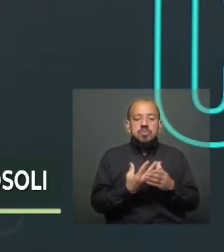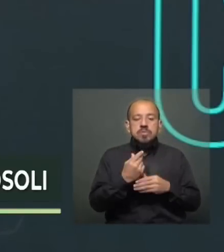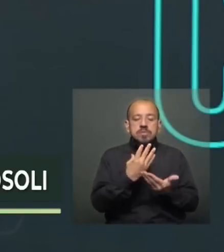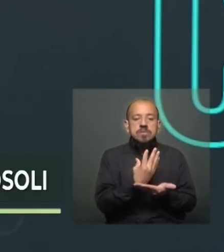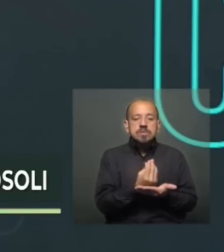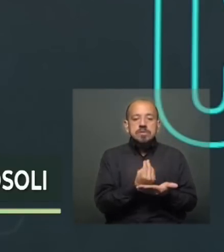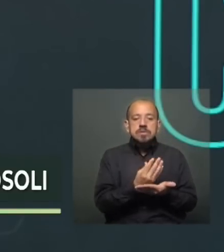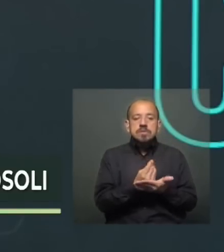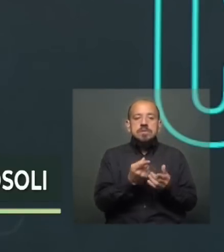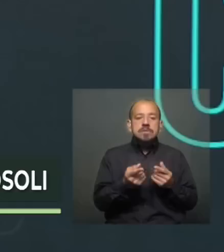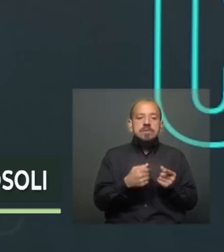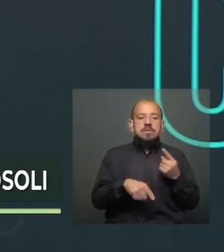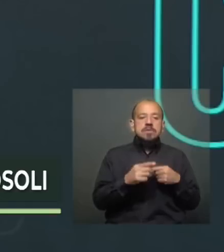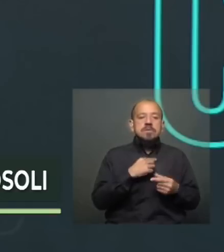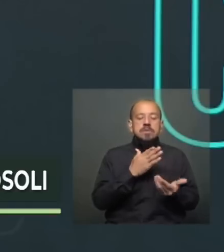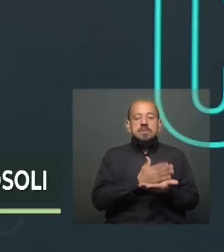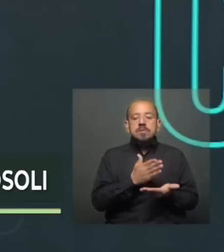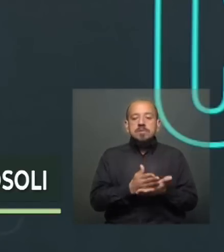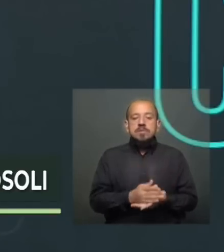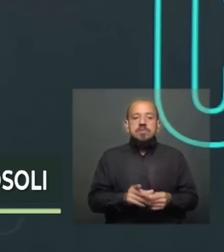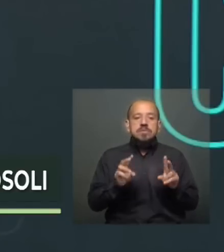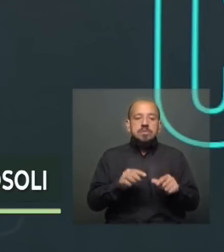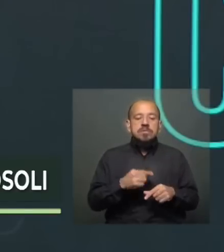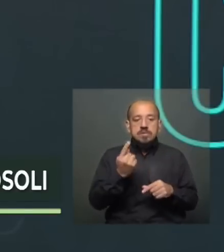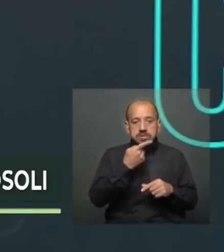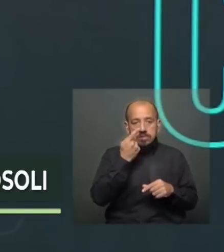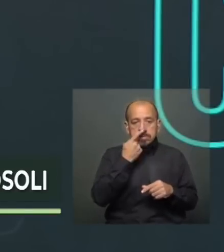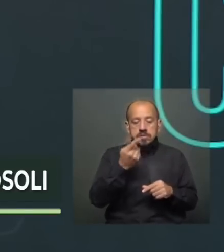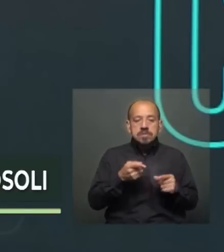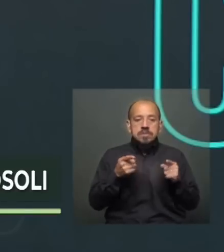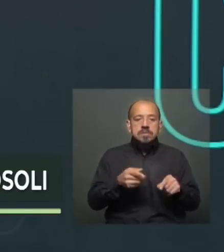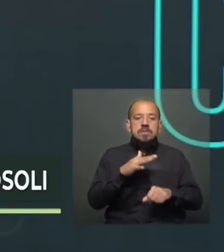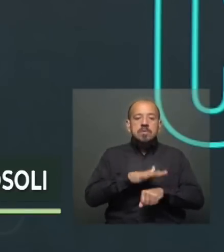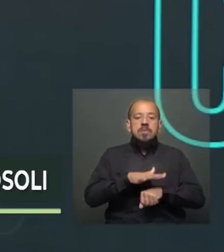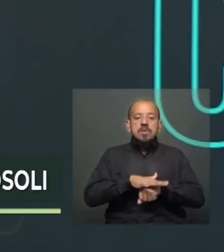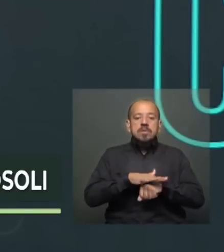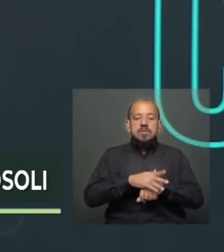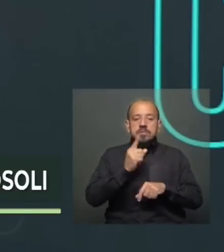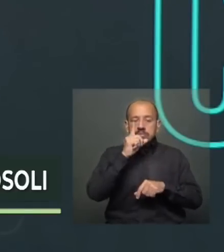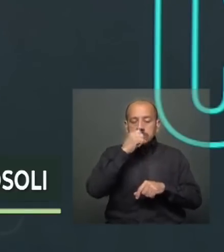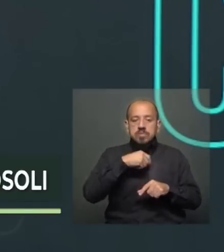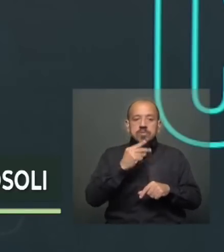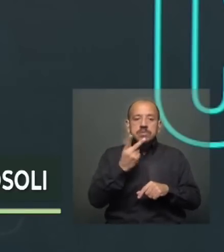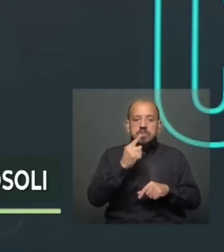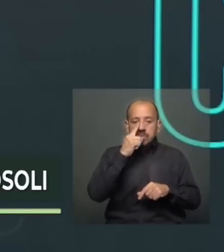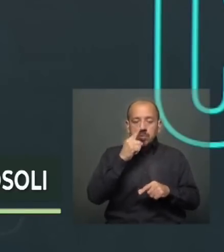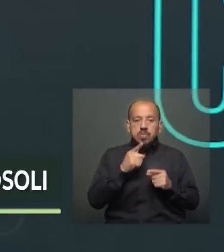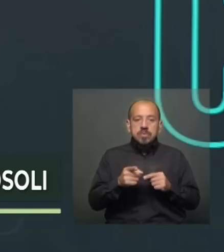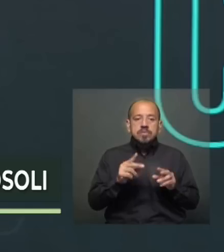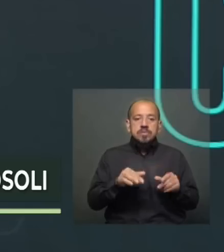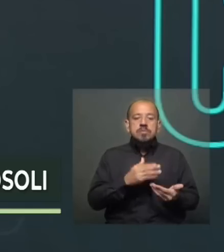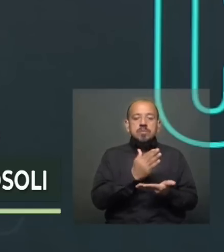Rurales migrantes y de frontera un asunto también muy interesante en este momento para Montevideo y el 2 de junio sobre